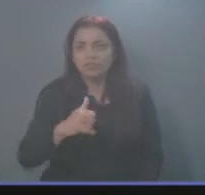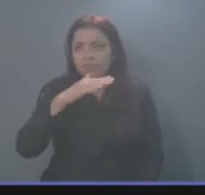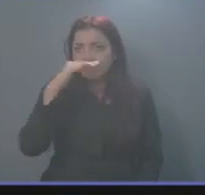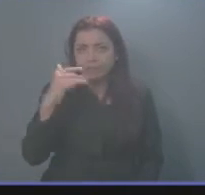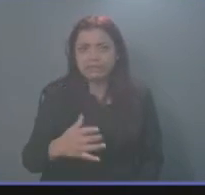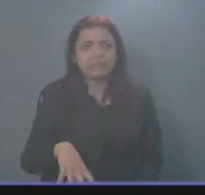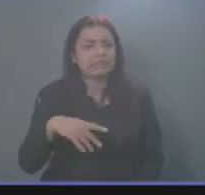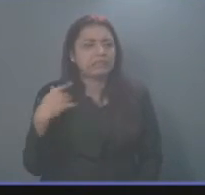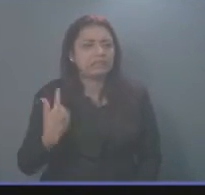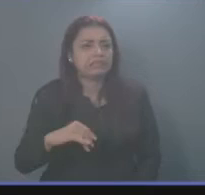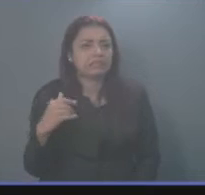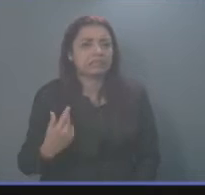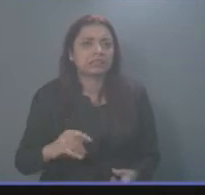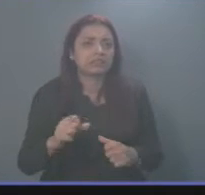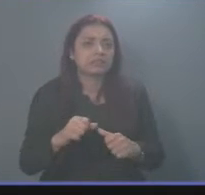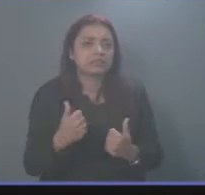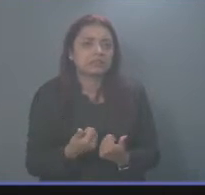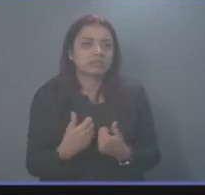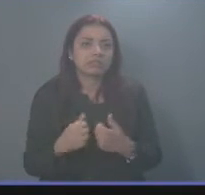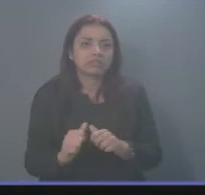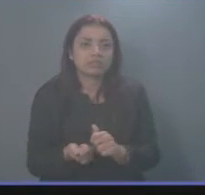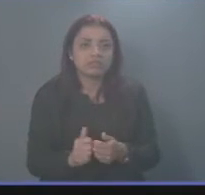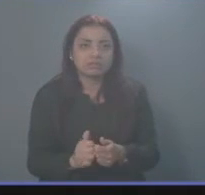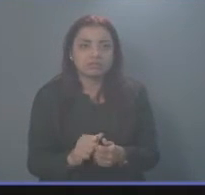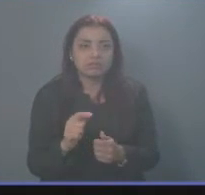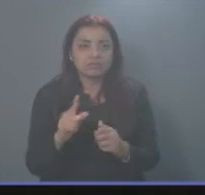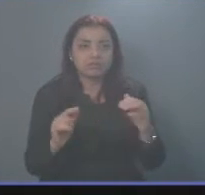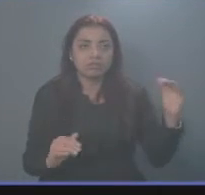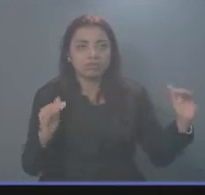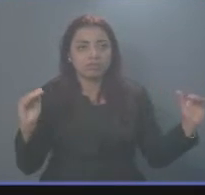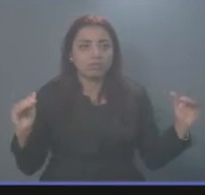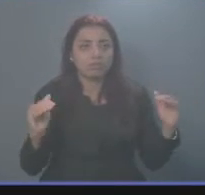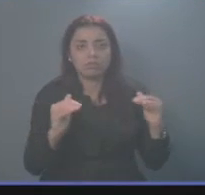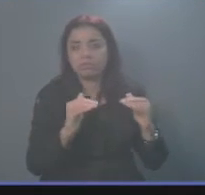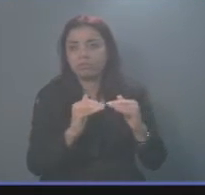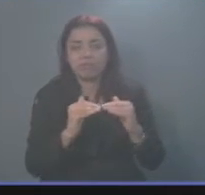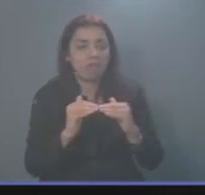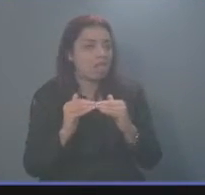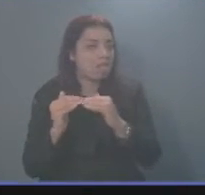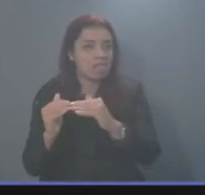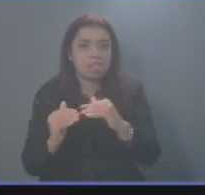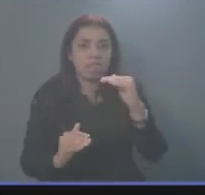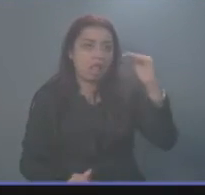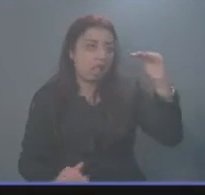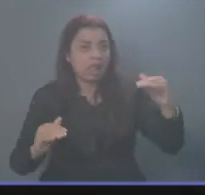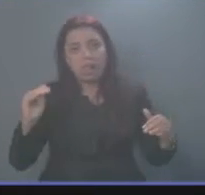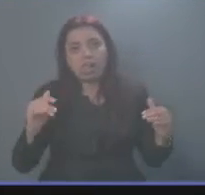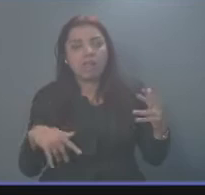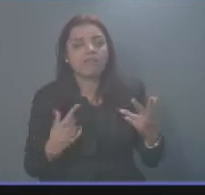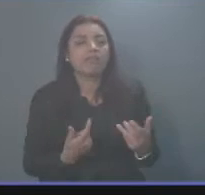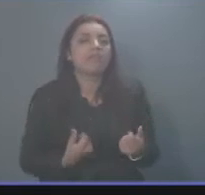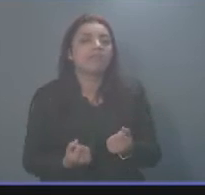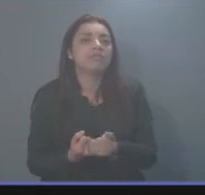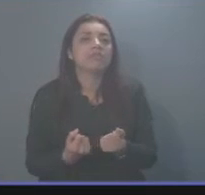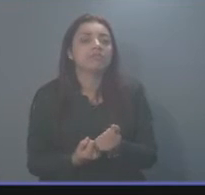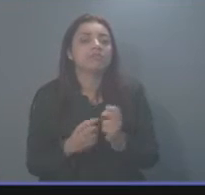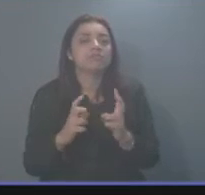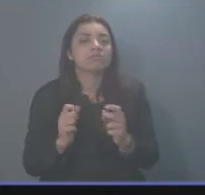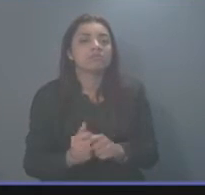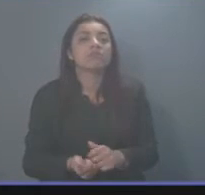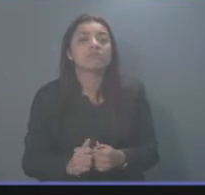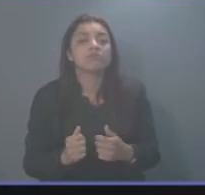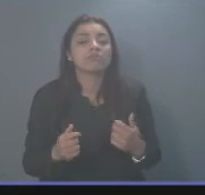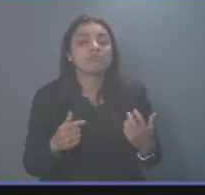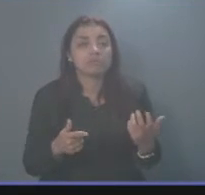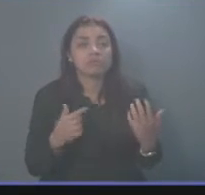muchas asociaciones deportivas de que no tenían esa igualdad de apoyo en el ámbito deportivo, tanto del Estado